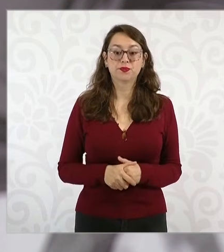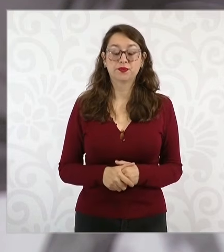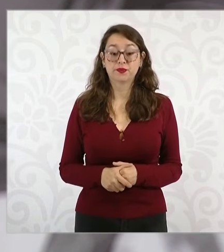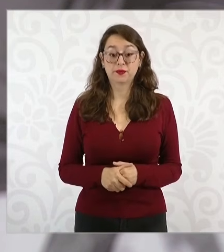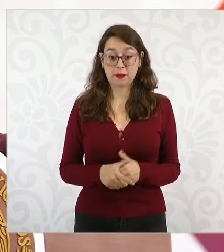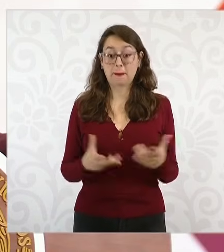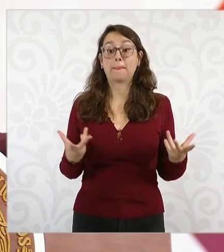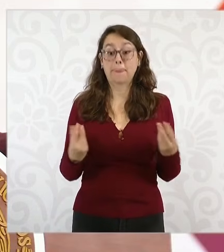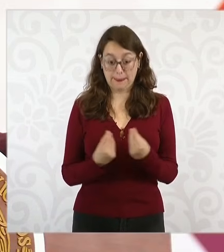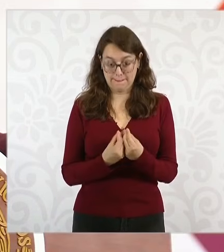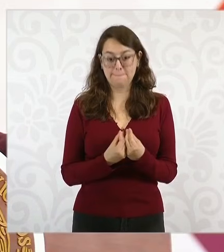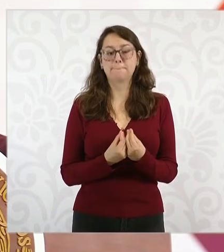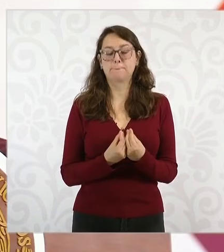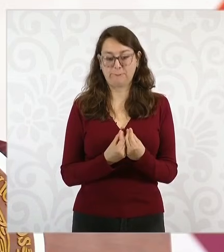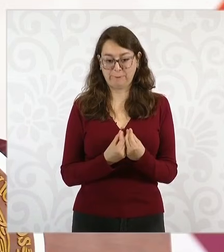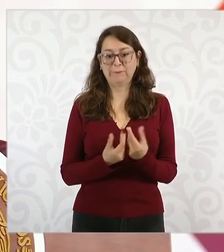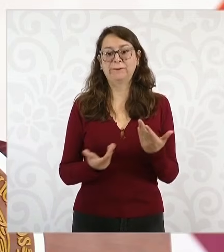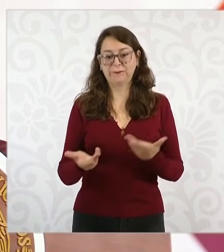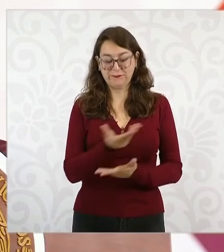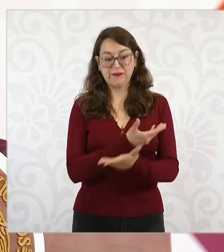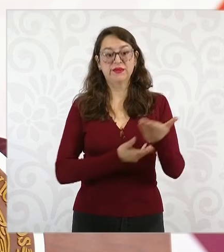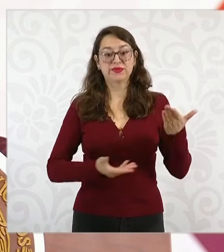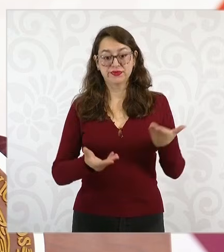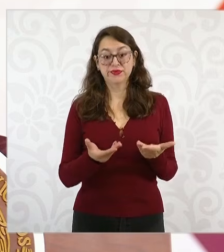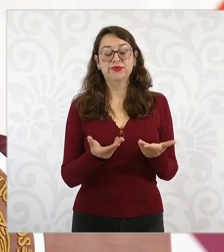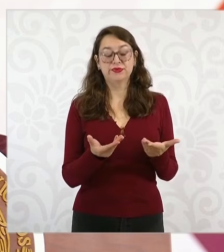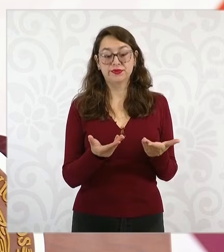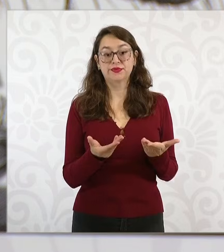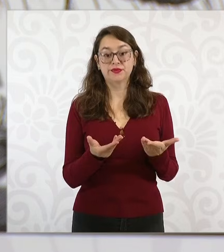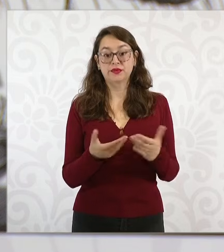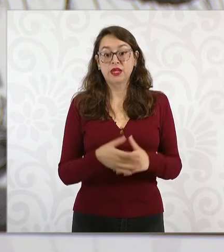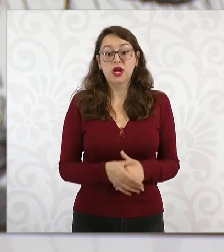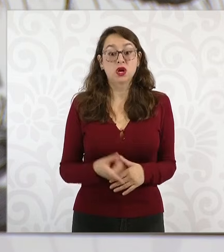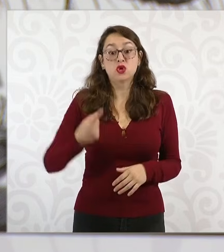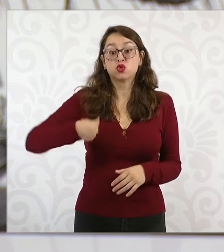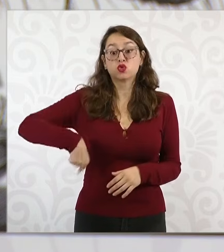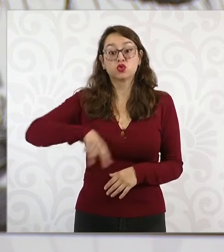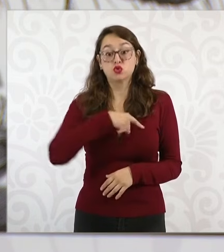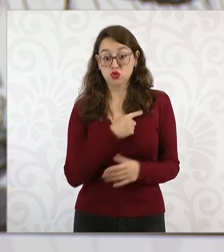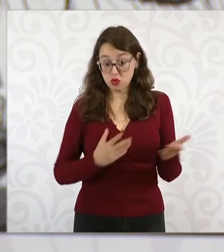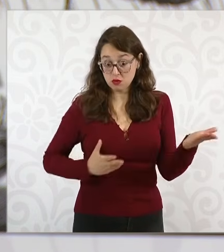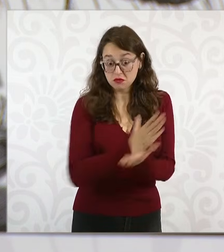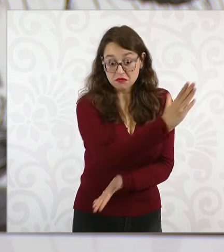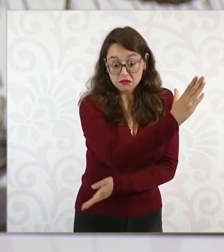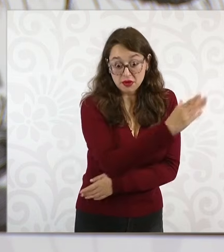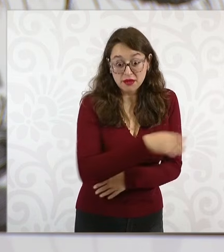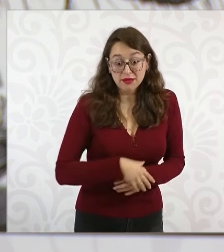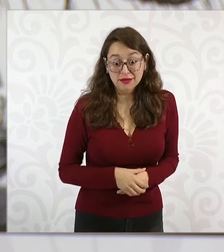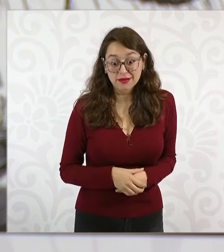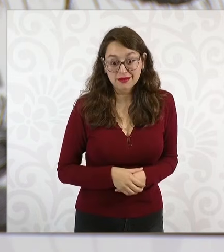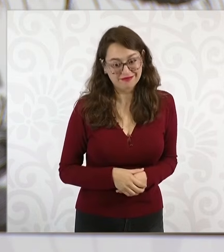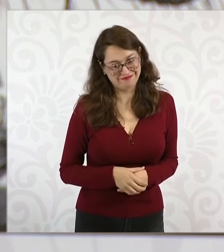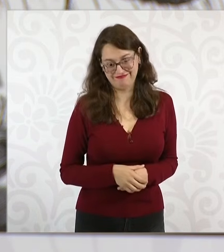Se colabora, porque nosotros no hacemos injerencia allá.